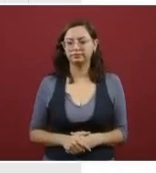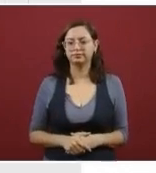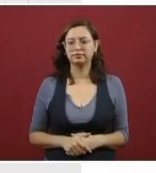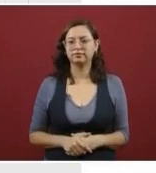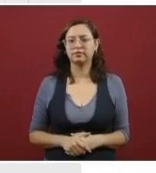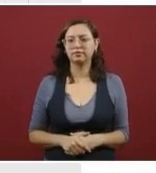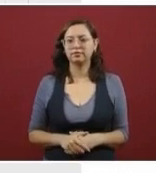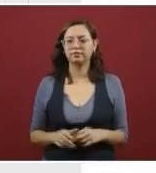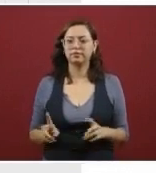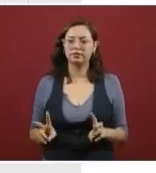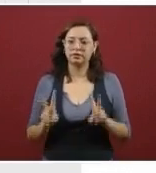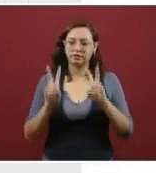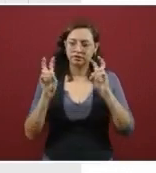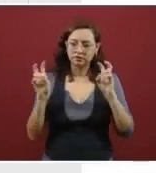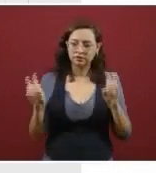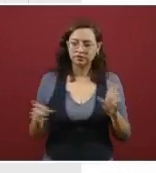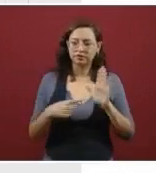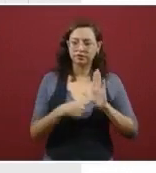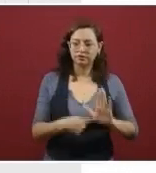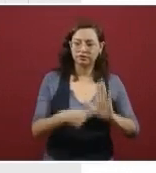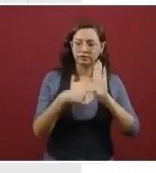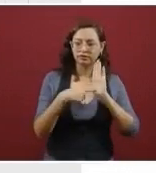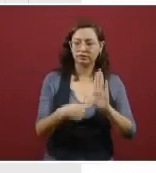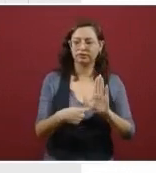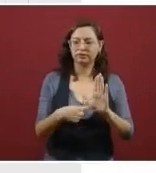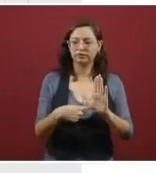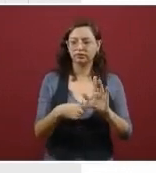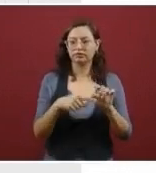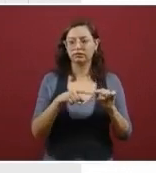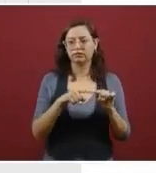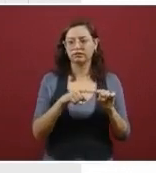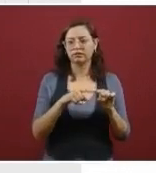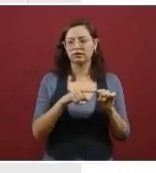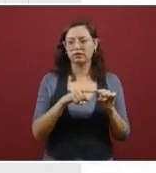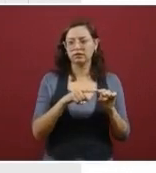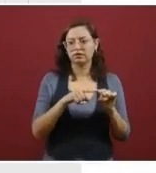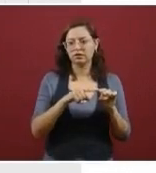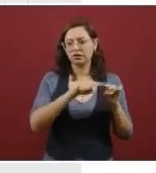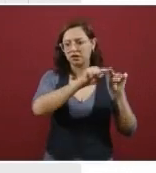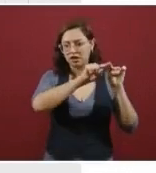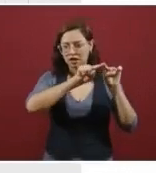referencia. Esta es la línea punteada que vemos aquí de color